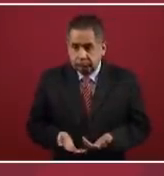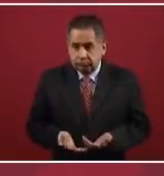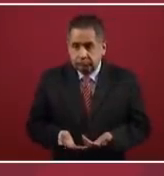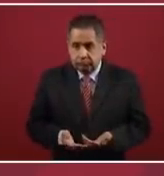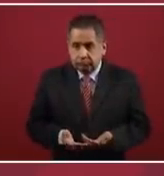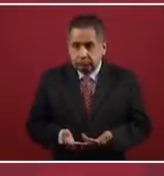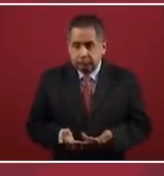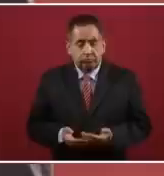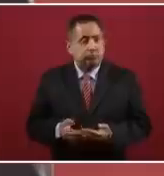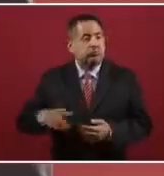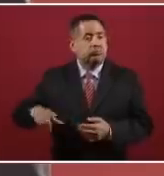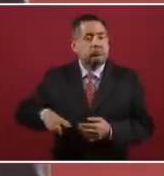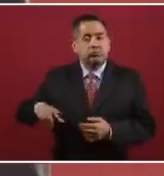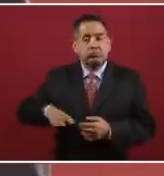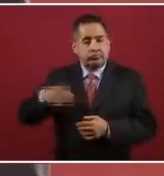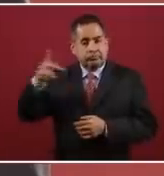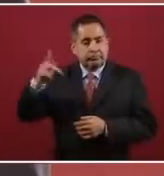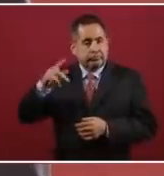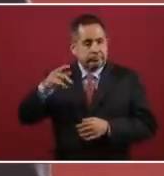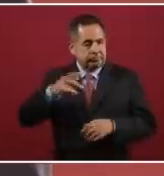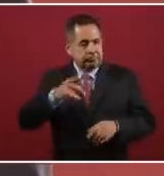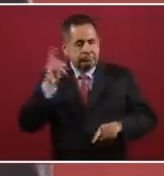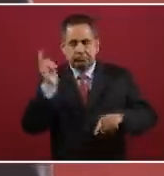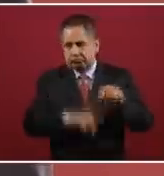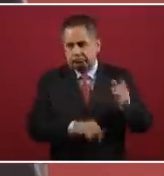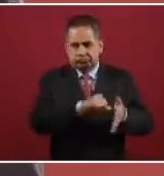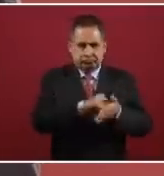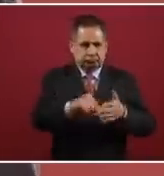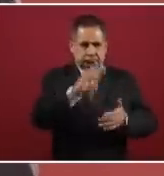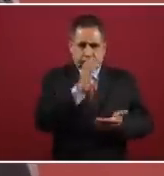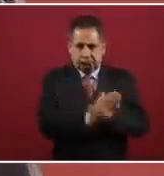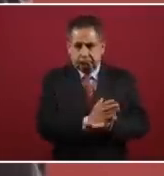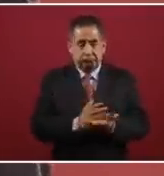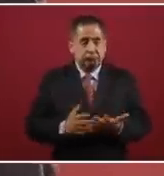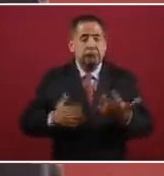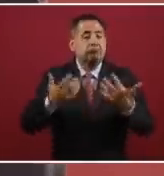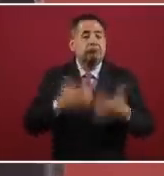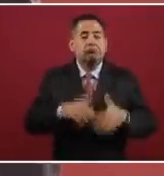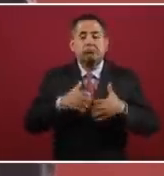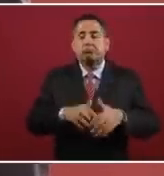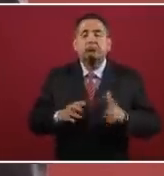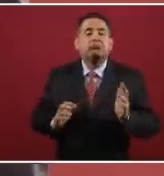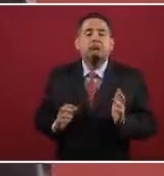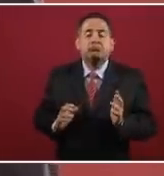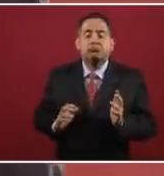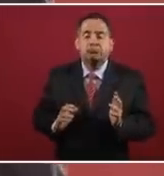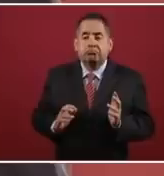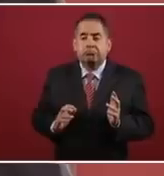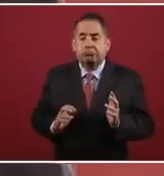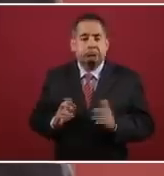lo cancela el gobierno del estado. Entonces la empresa